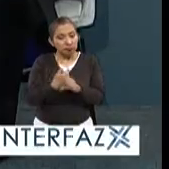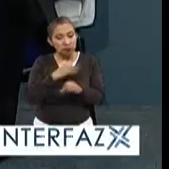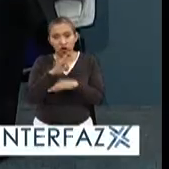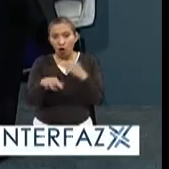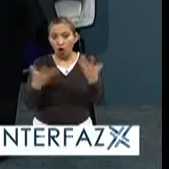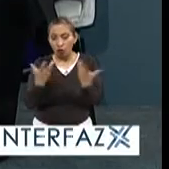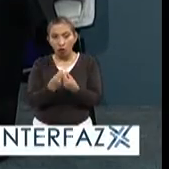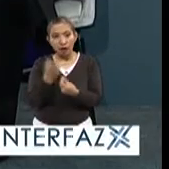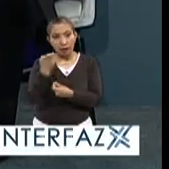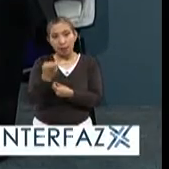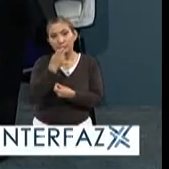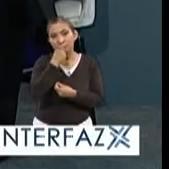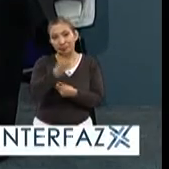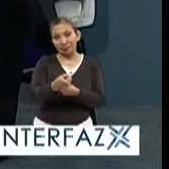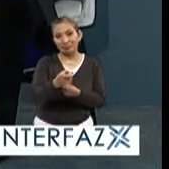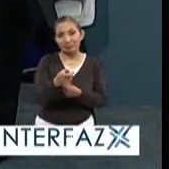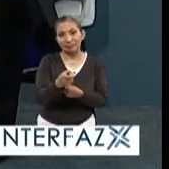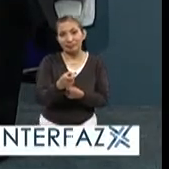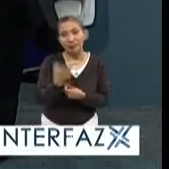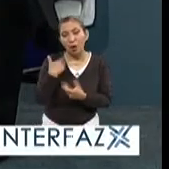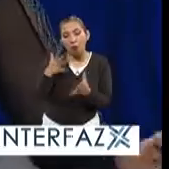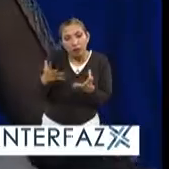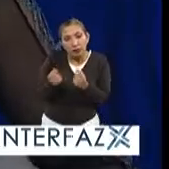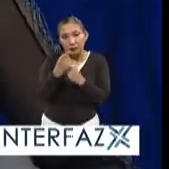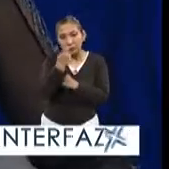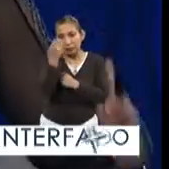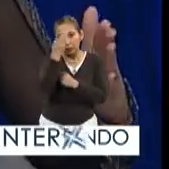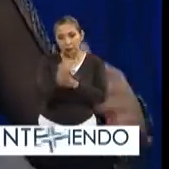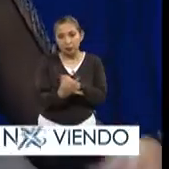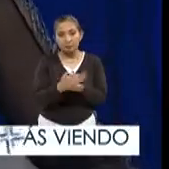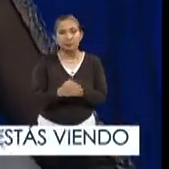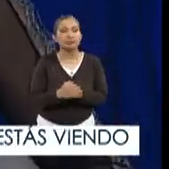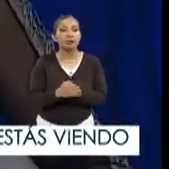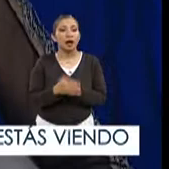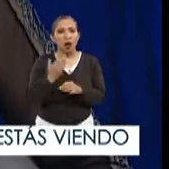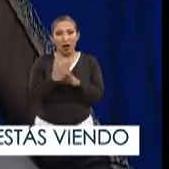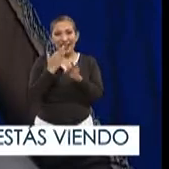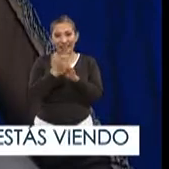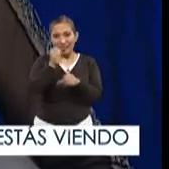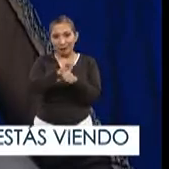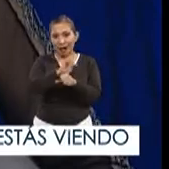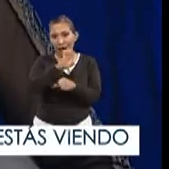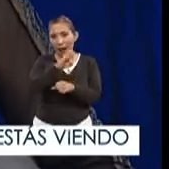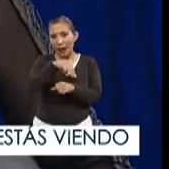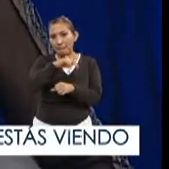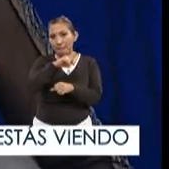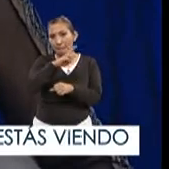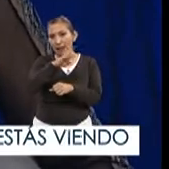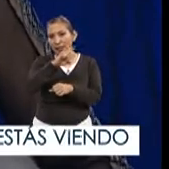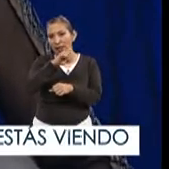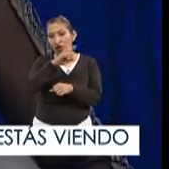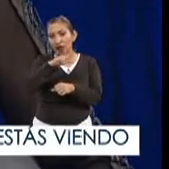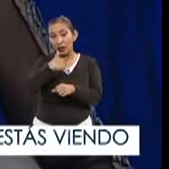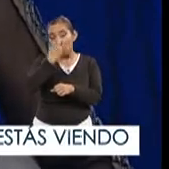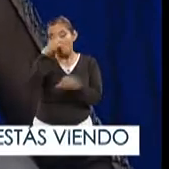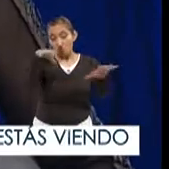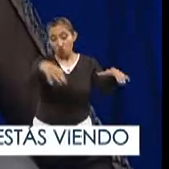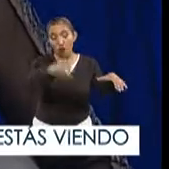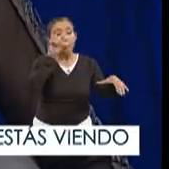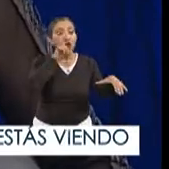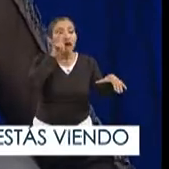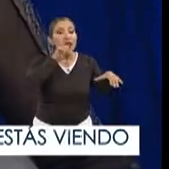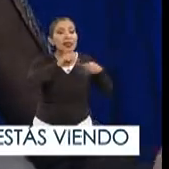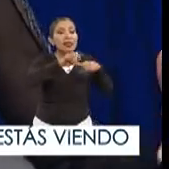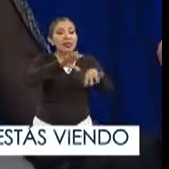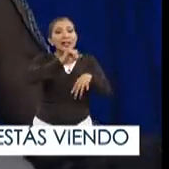todo, que es la parte que te digo que se rescata al 100%. Justamente ahorita aquí en Semana del Emprendedor tenemos un ecosistema que es Mujeres de